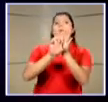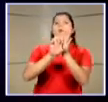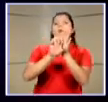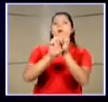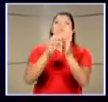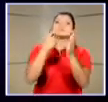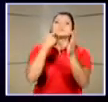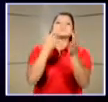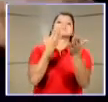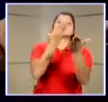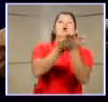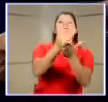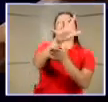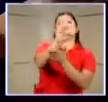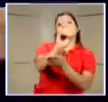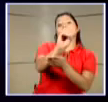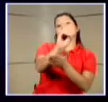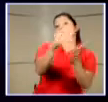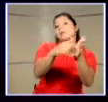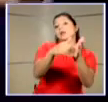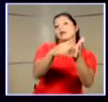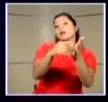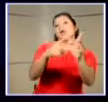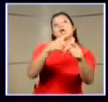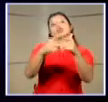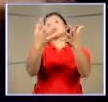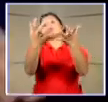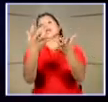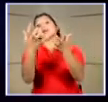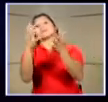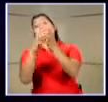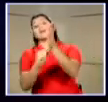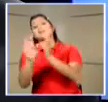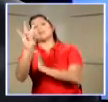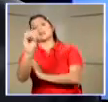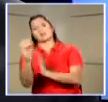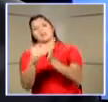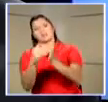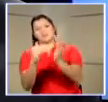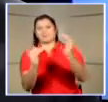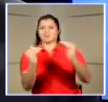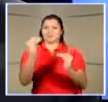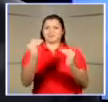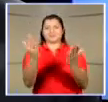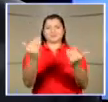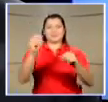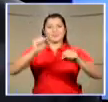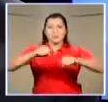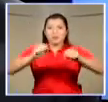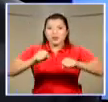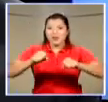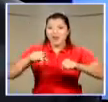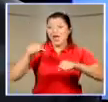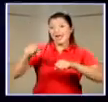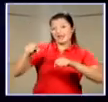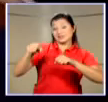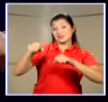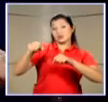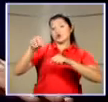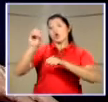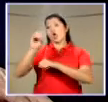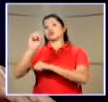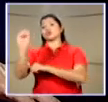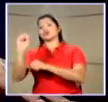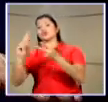130%. En esa tijereteada loca que se tiene Otón Solís y Mario Redondo y Otto Guevara y doña Rosibel Ramos de la Unidad y